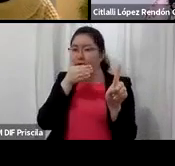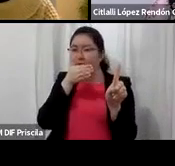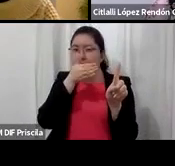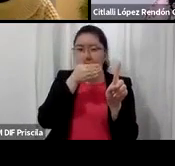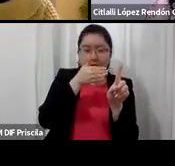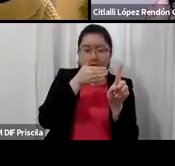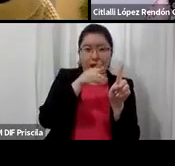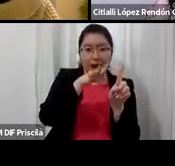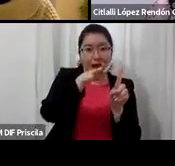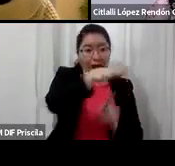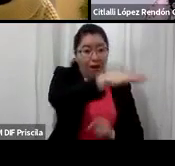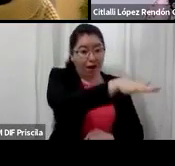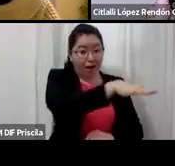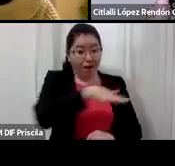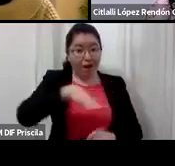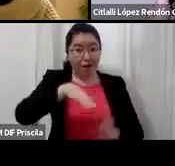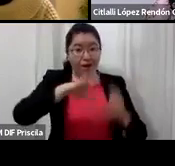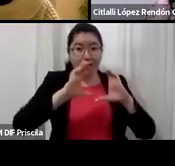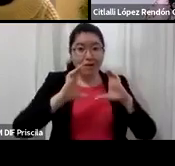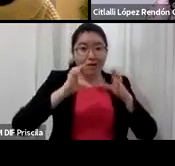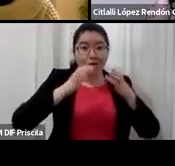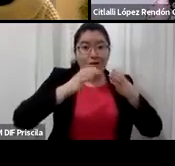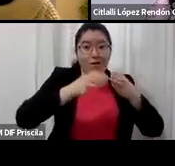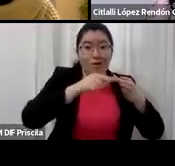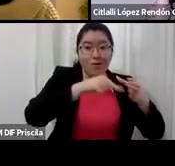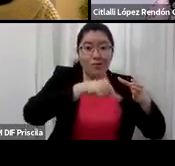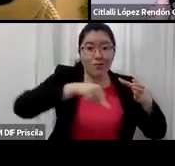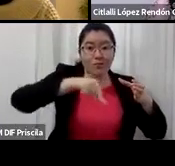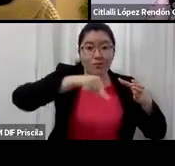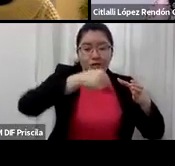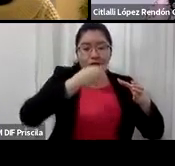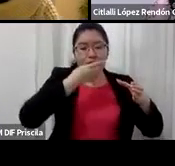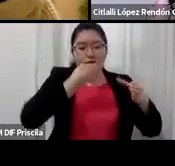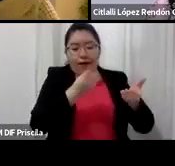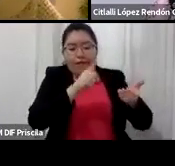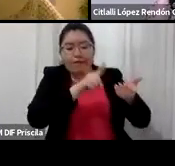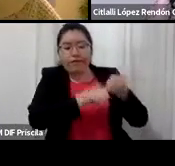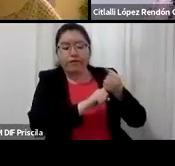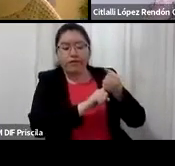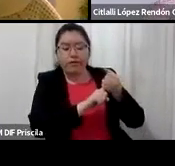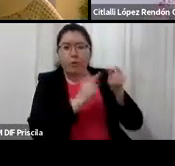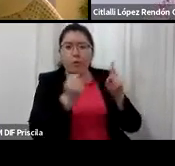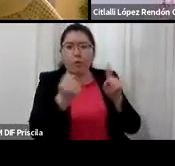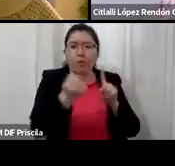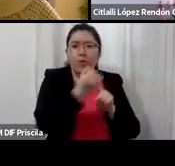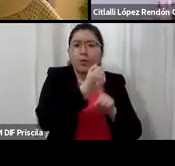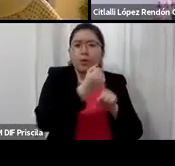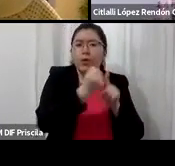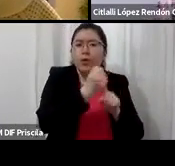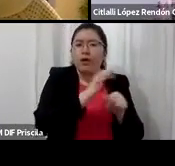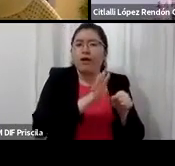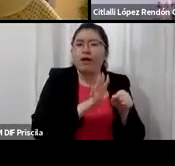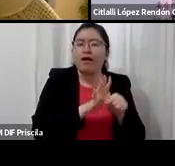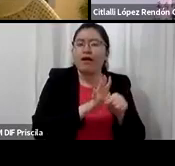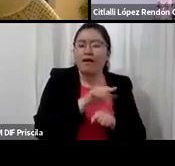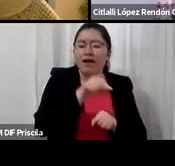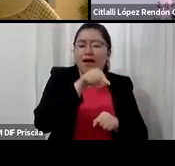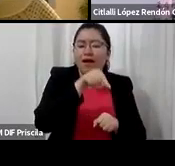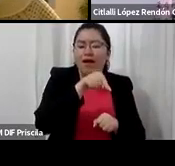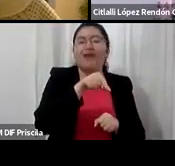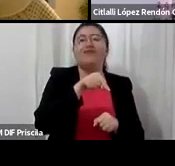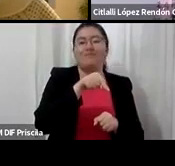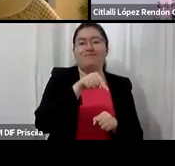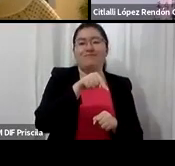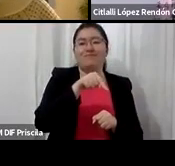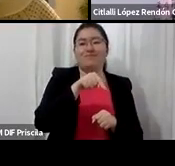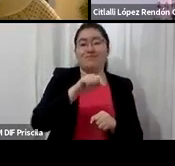comunidades las que hacen su propio diagnóstico de la violencia. Uno de los comentarios que están haciendo es